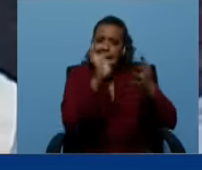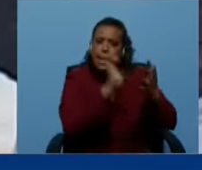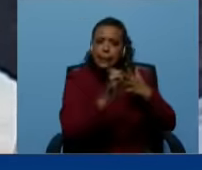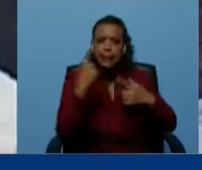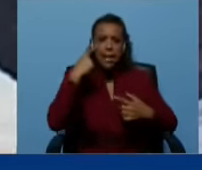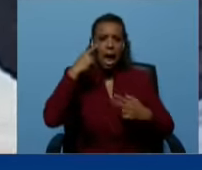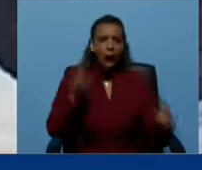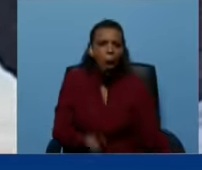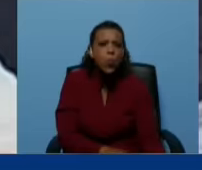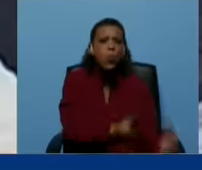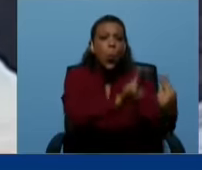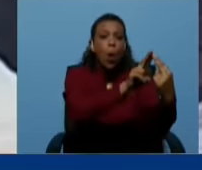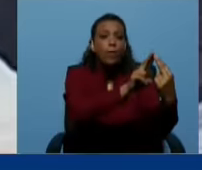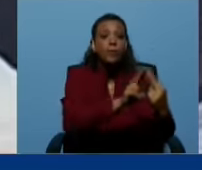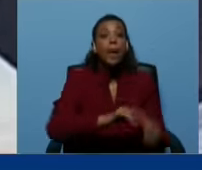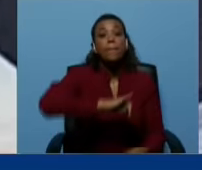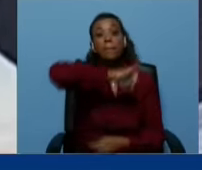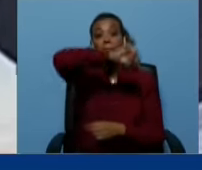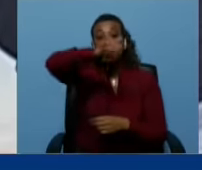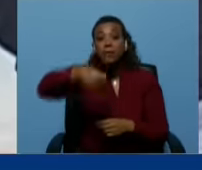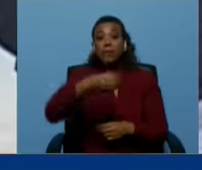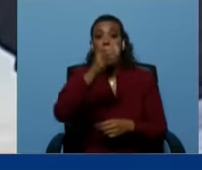el encuentro con José de San Martín.